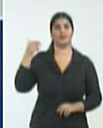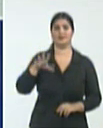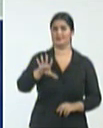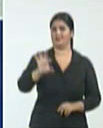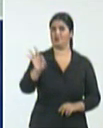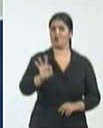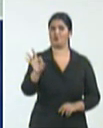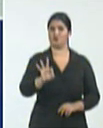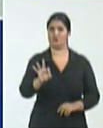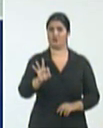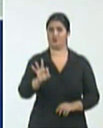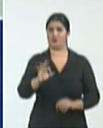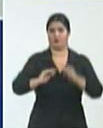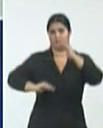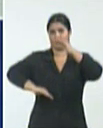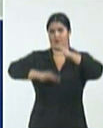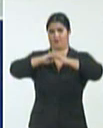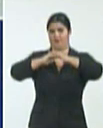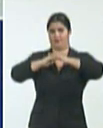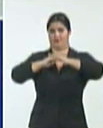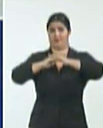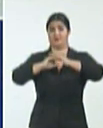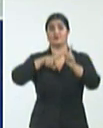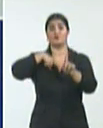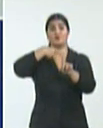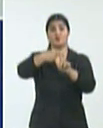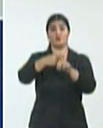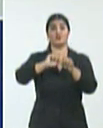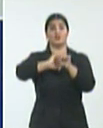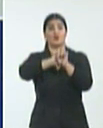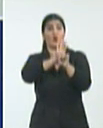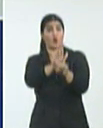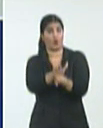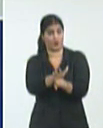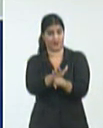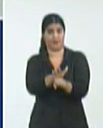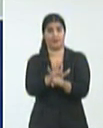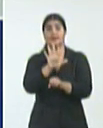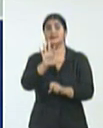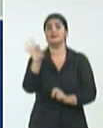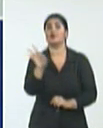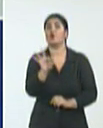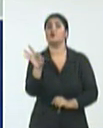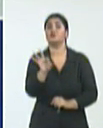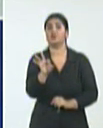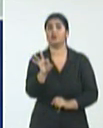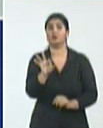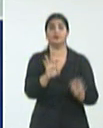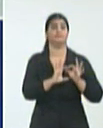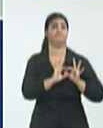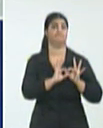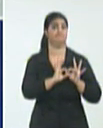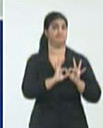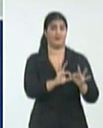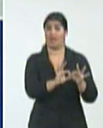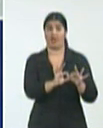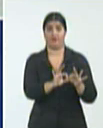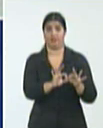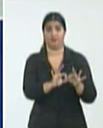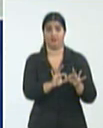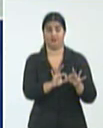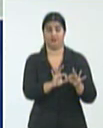el tope que se había dado por la Organización Mundial y Panamericana de la Salud como elevada